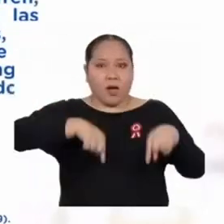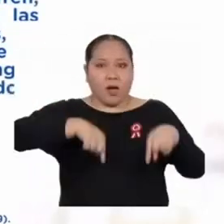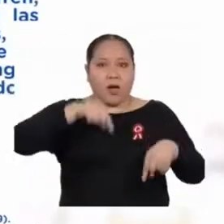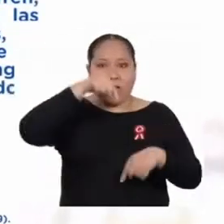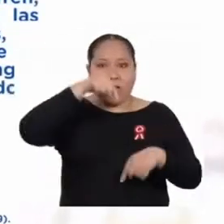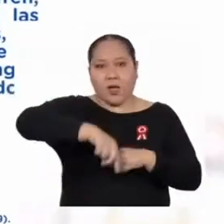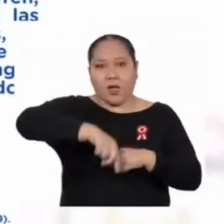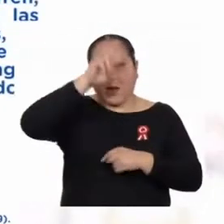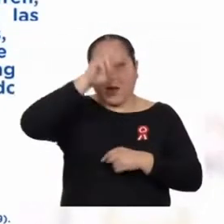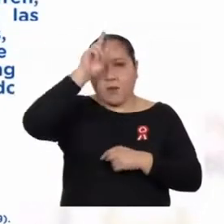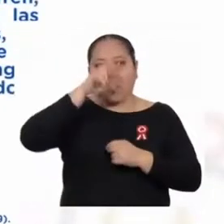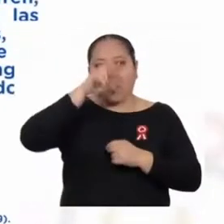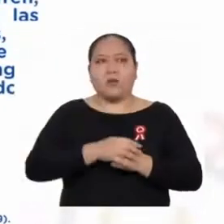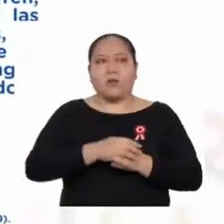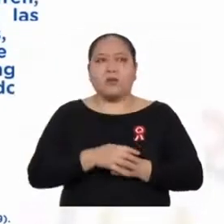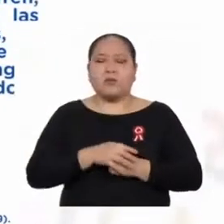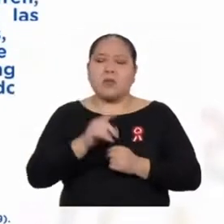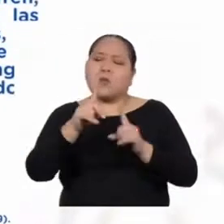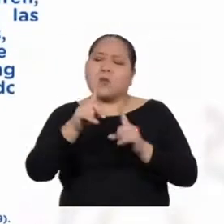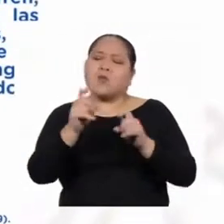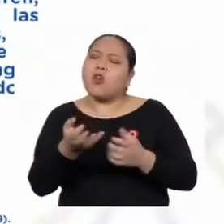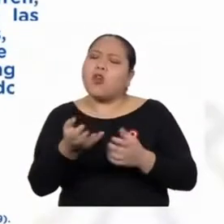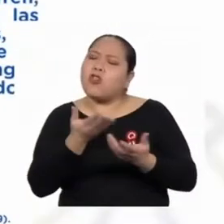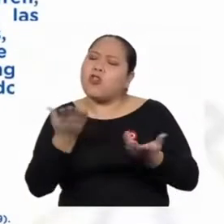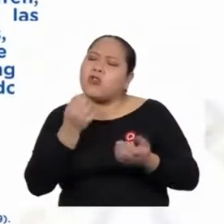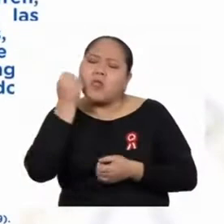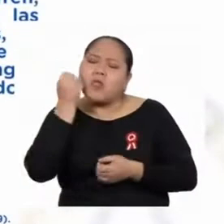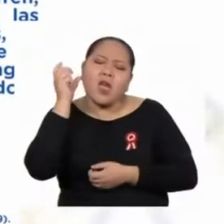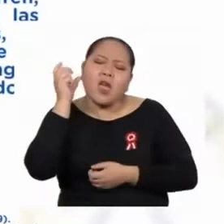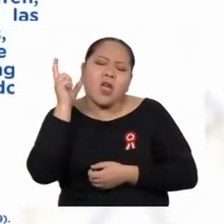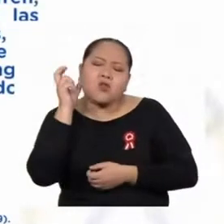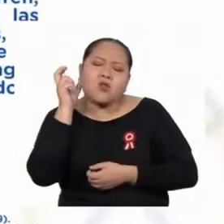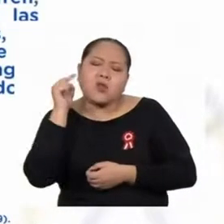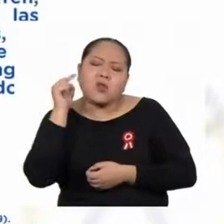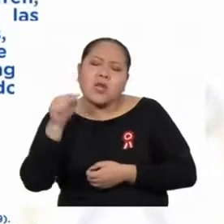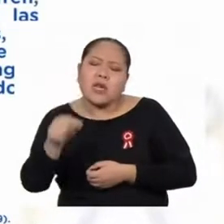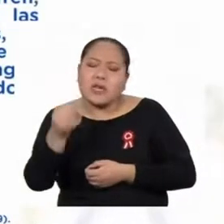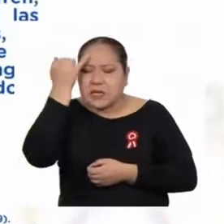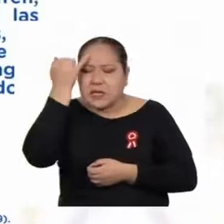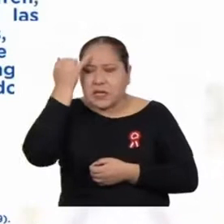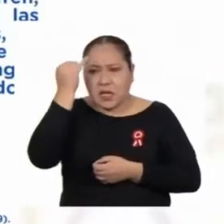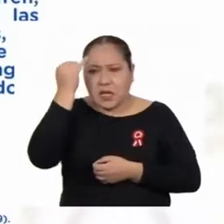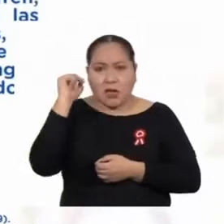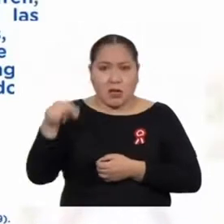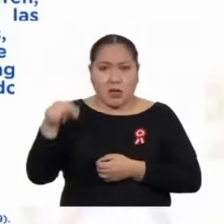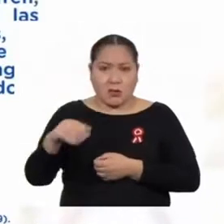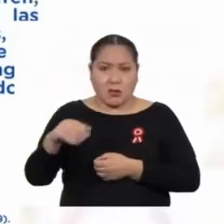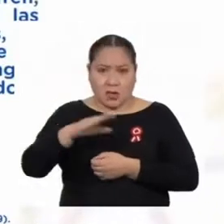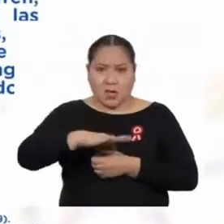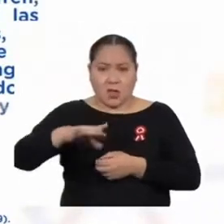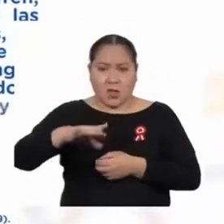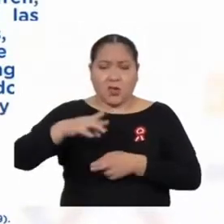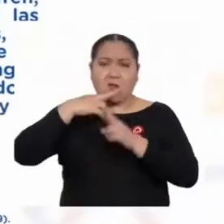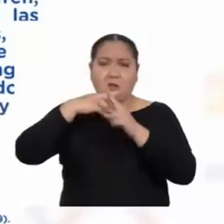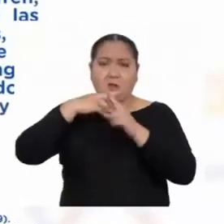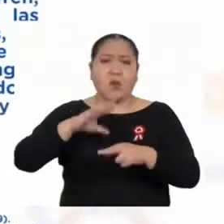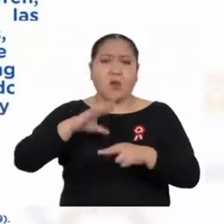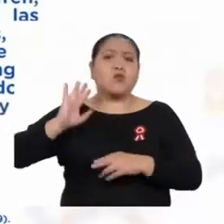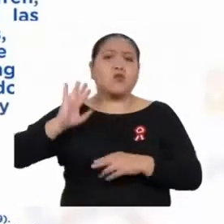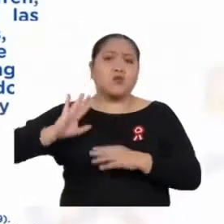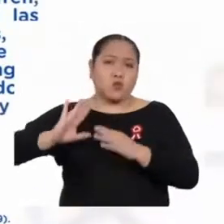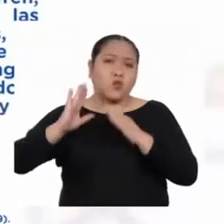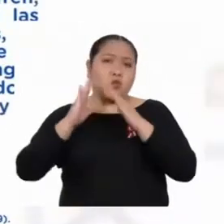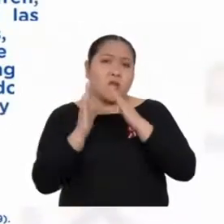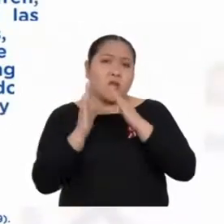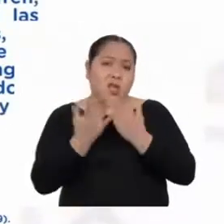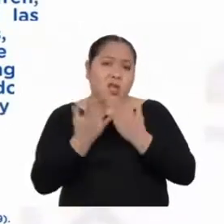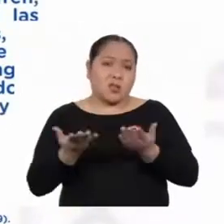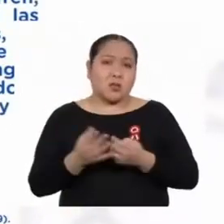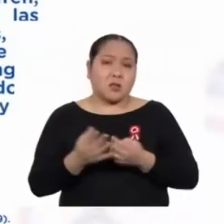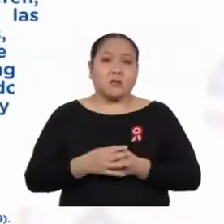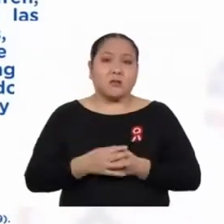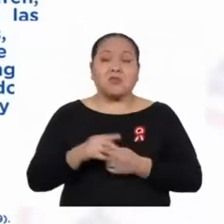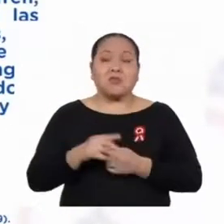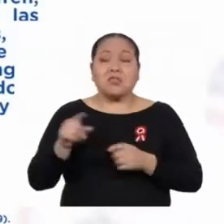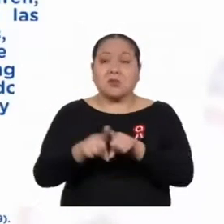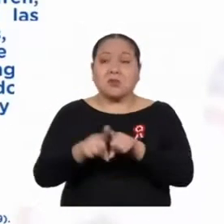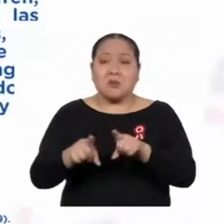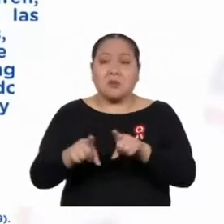había aprendido o escuchado esa idea, a lo que el niño respondió que en su casa y en los